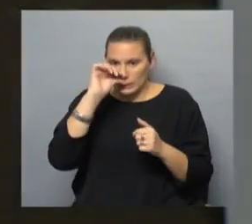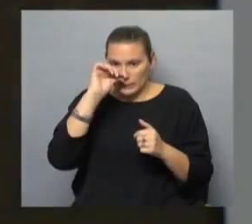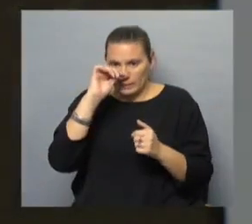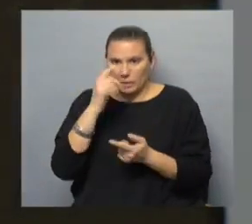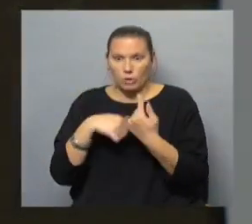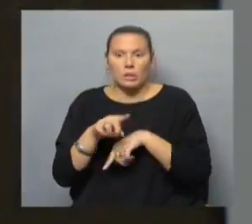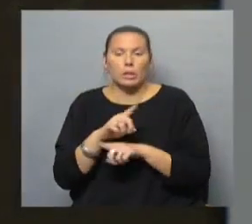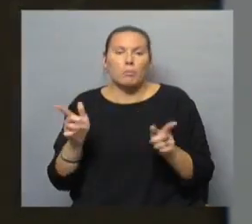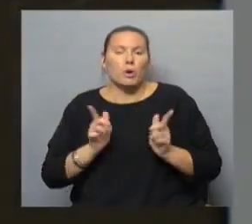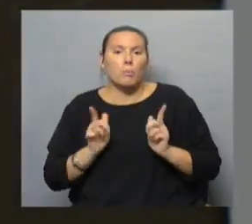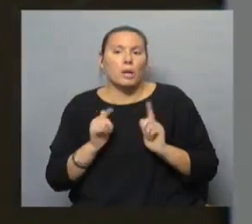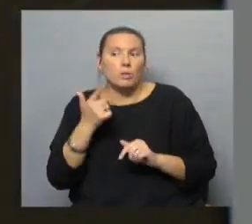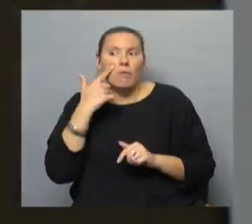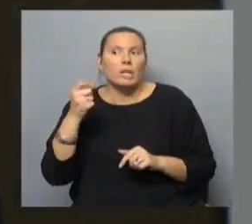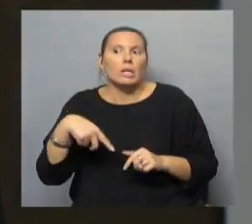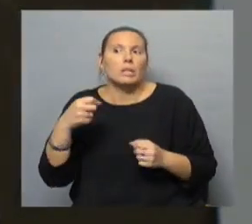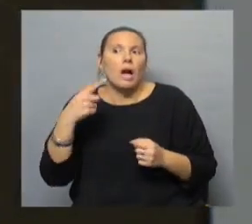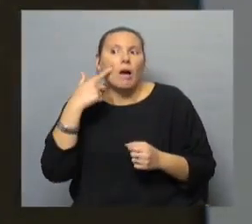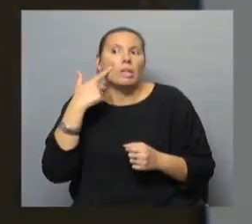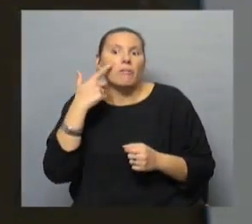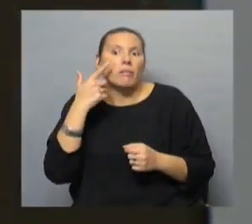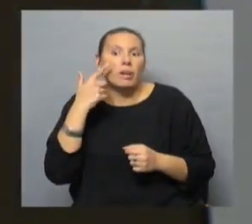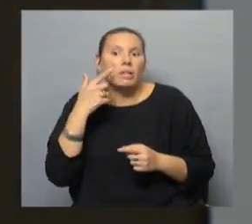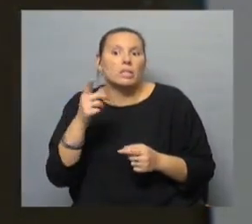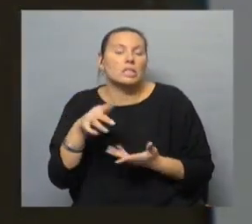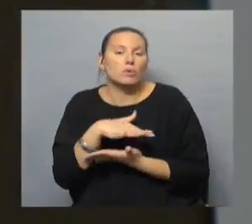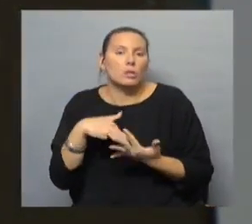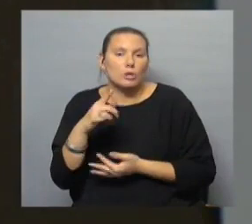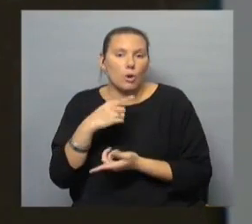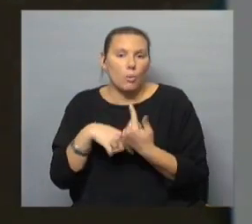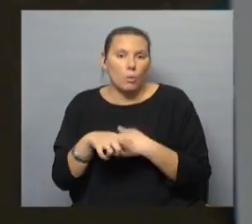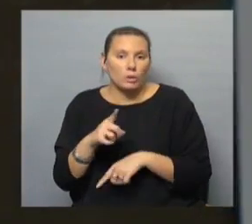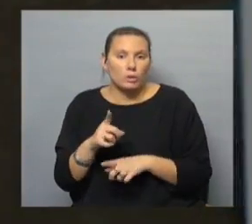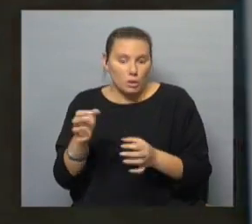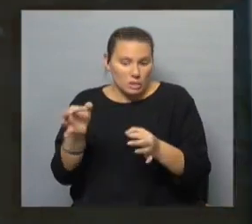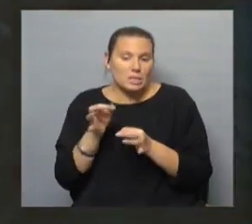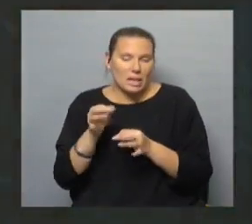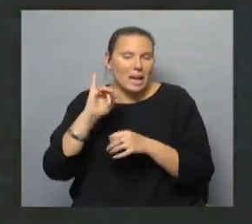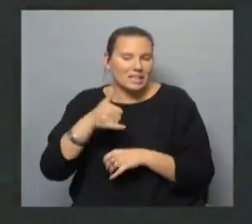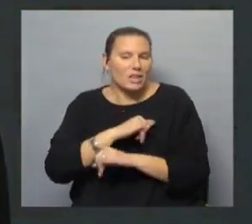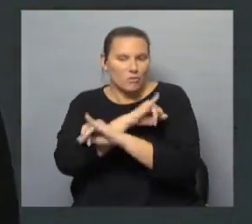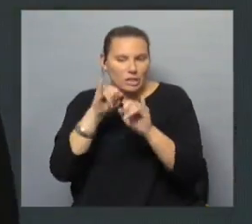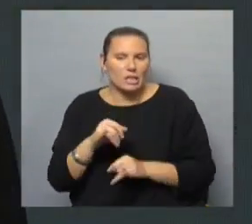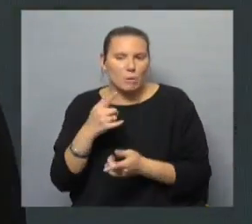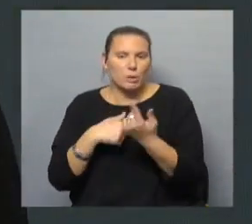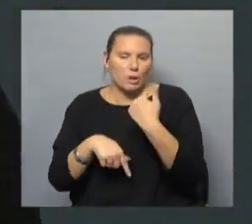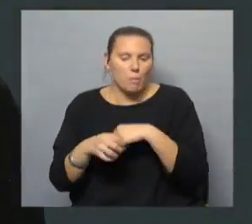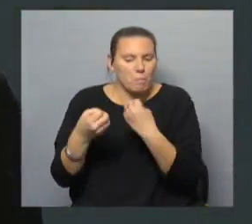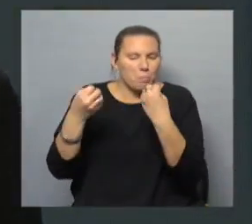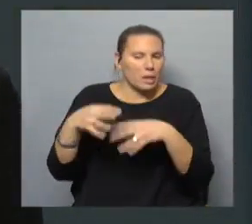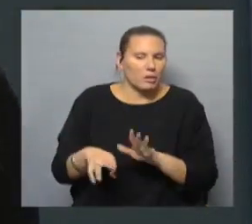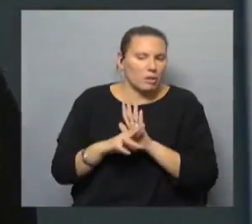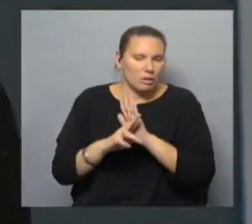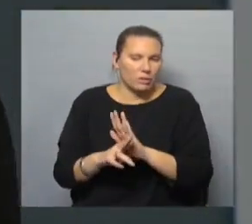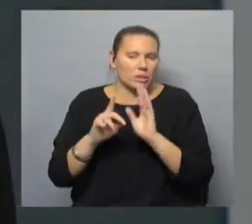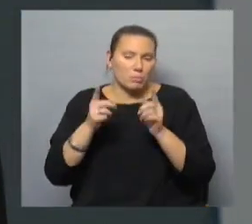entonces tampoco estoy esperando la resolución de eso. Cuando llega estoy chocho contento, no voy a negar, pero claro, también pierdo un poco de referencia y eso también